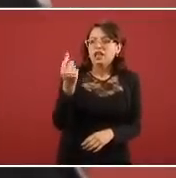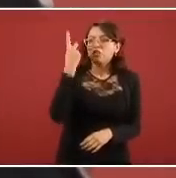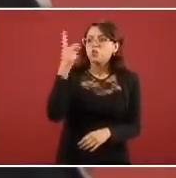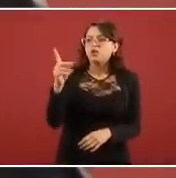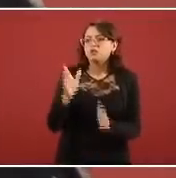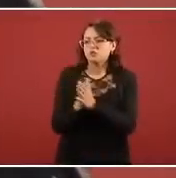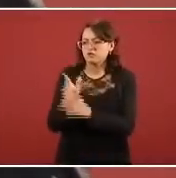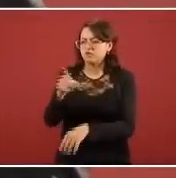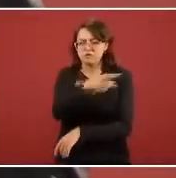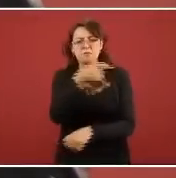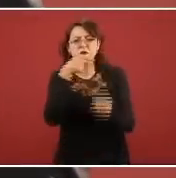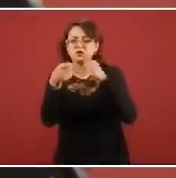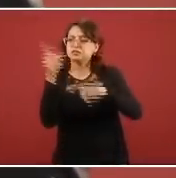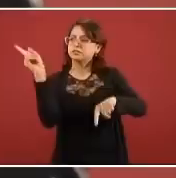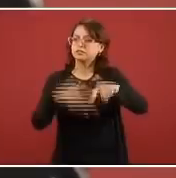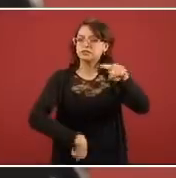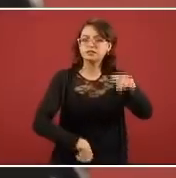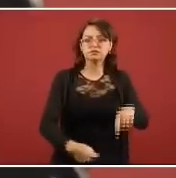a un periodista.